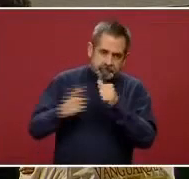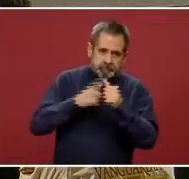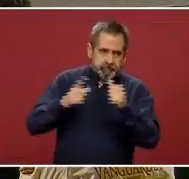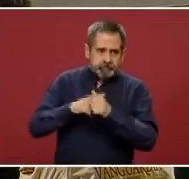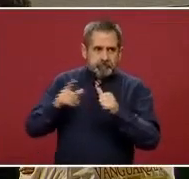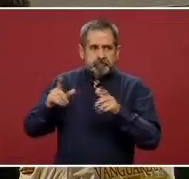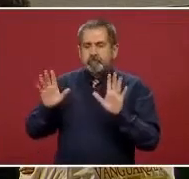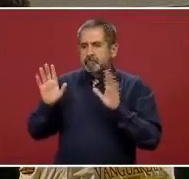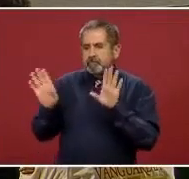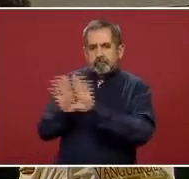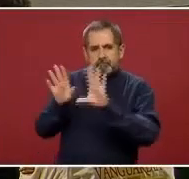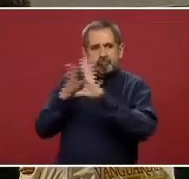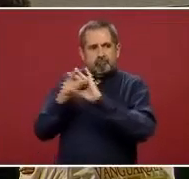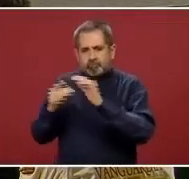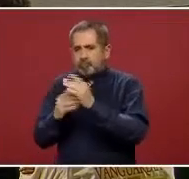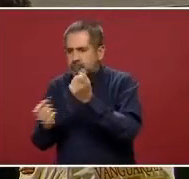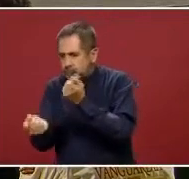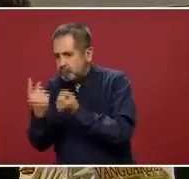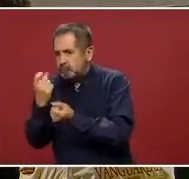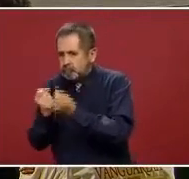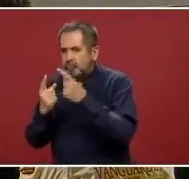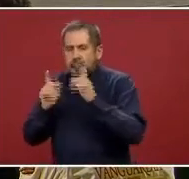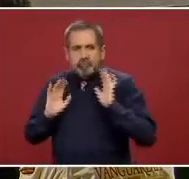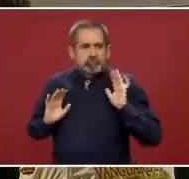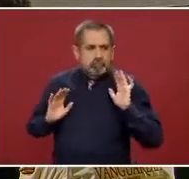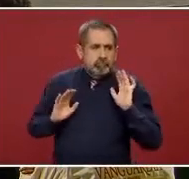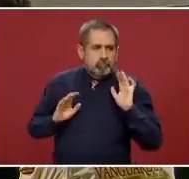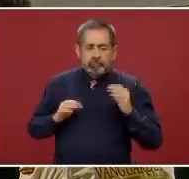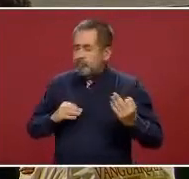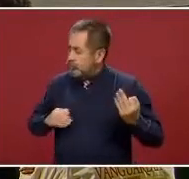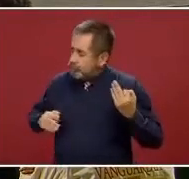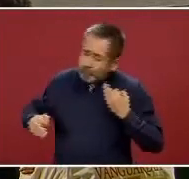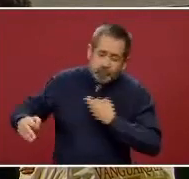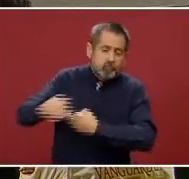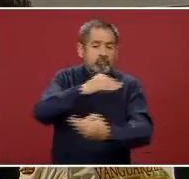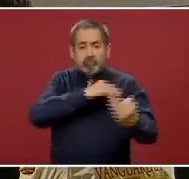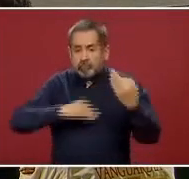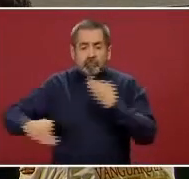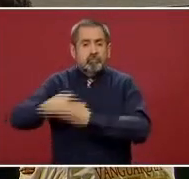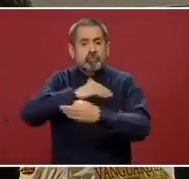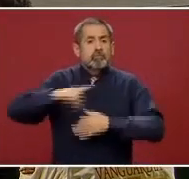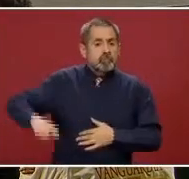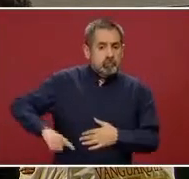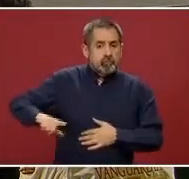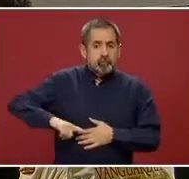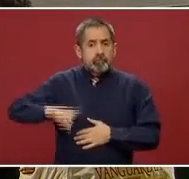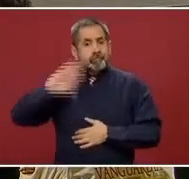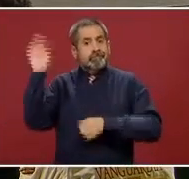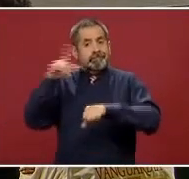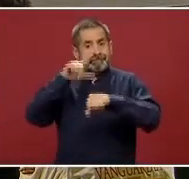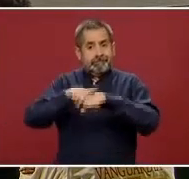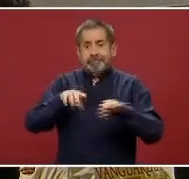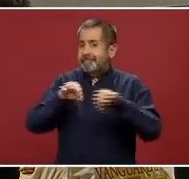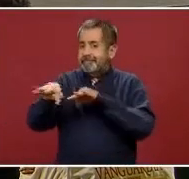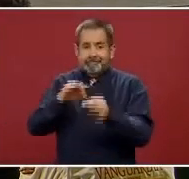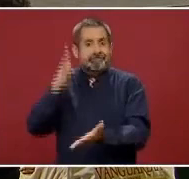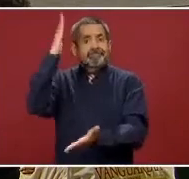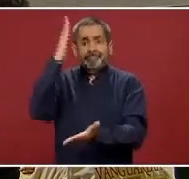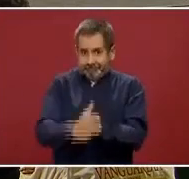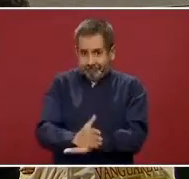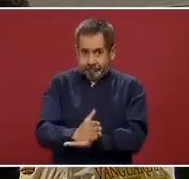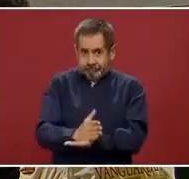luego le hacemos las excepciones. Todo el gobierno federal suspende labores y cada titular